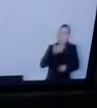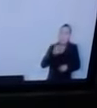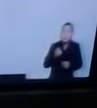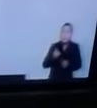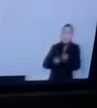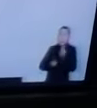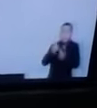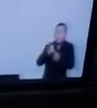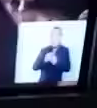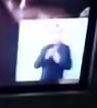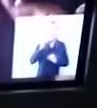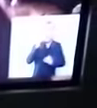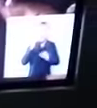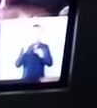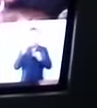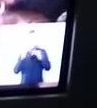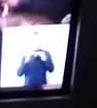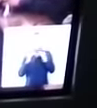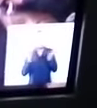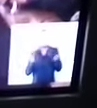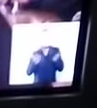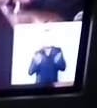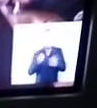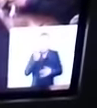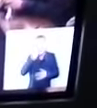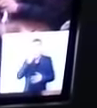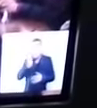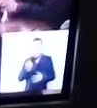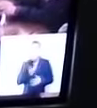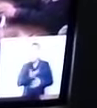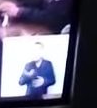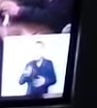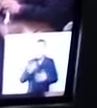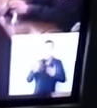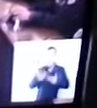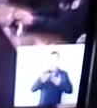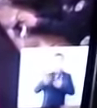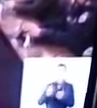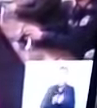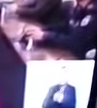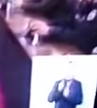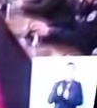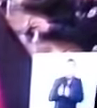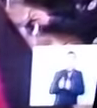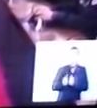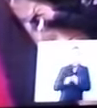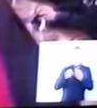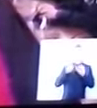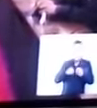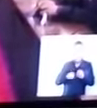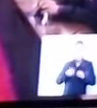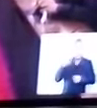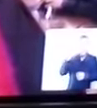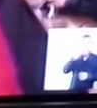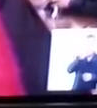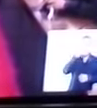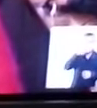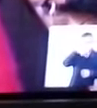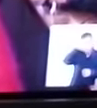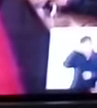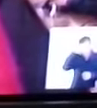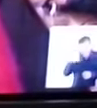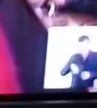la desigualdad. Si logramos anticiparnos, tocamos esos puntos. Si logramos anticiparnos, logramos también trabajar y no